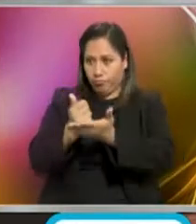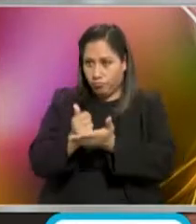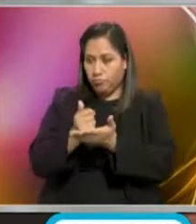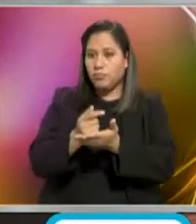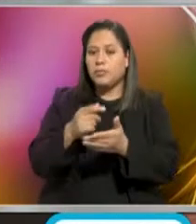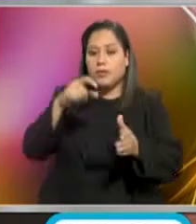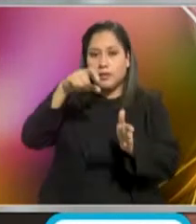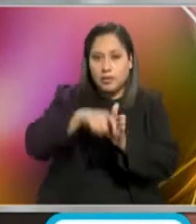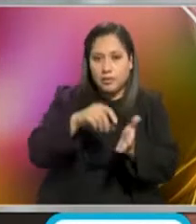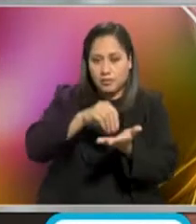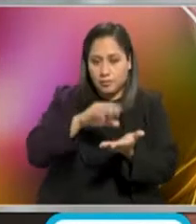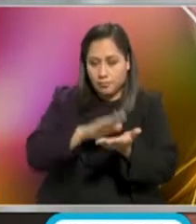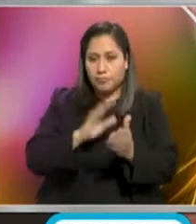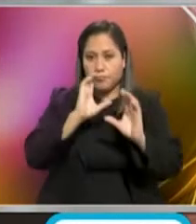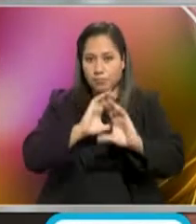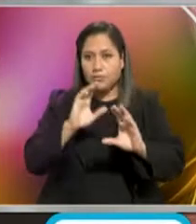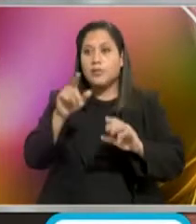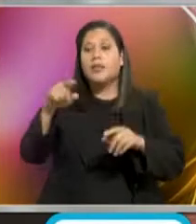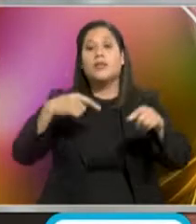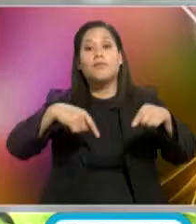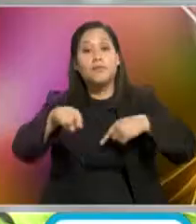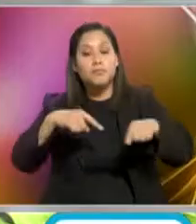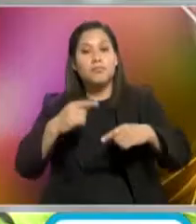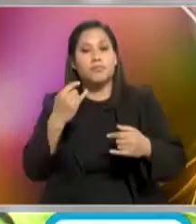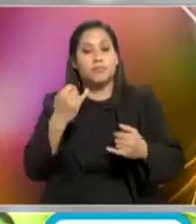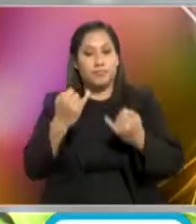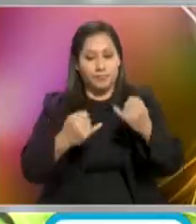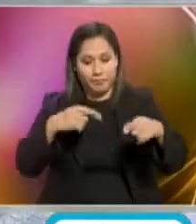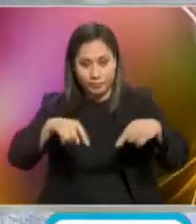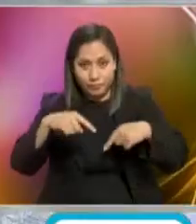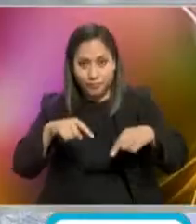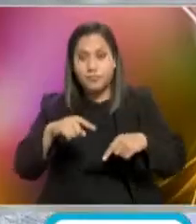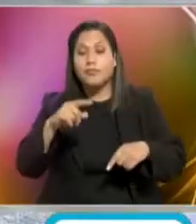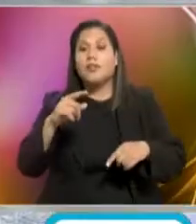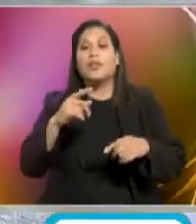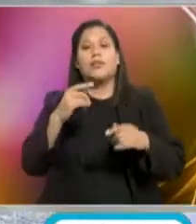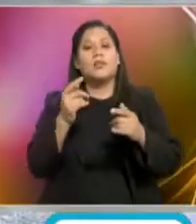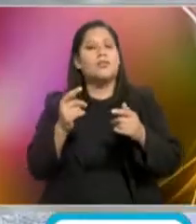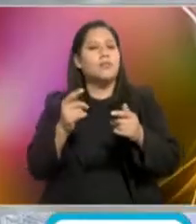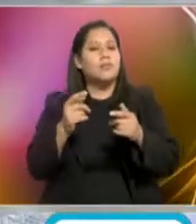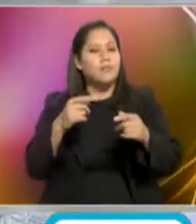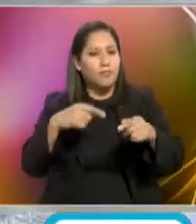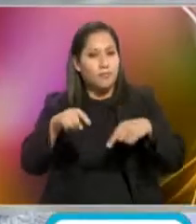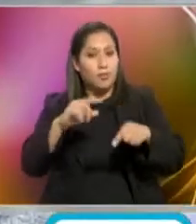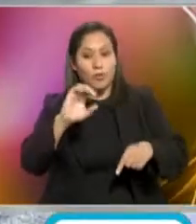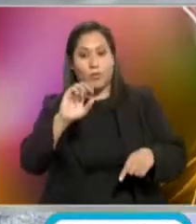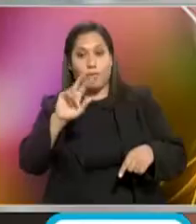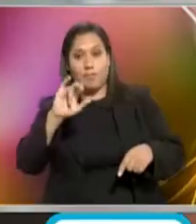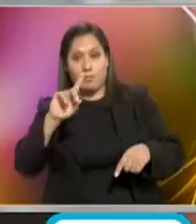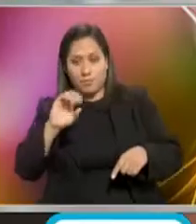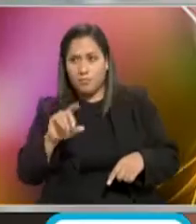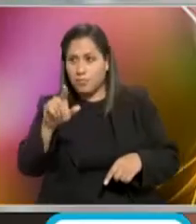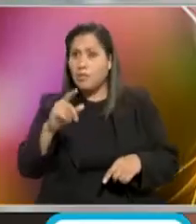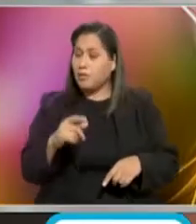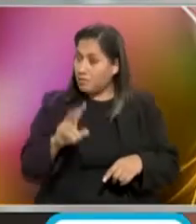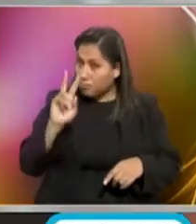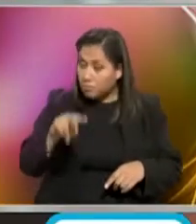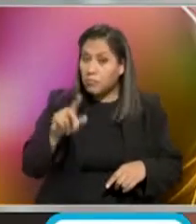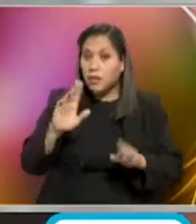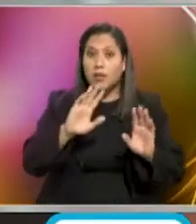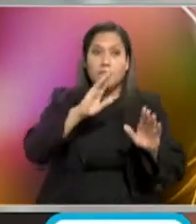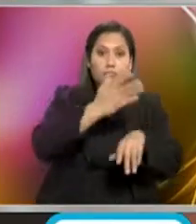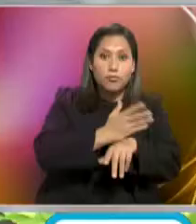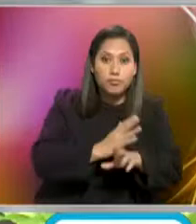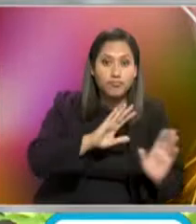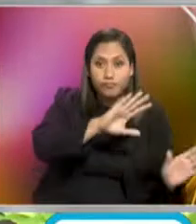de fútbol en el Club Mercurio y Oviedo. Jugó con la También. Tota ¡Wow! Carvajal. Con la Tota ¿En serio? Carvajal. Sí, en aquellos Oye, tiempos era portero